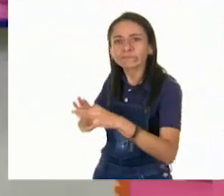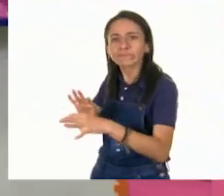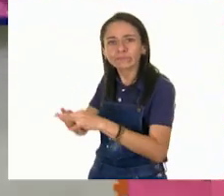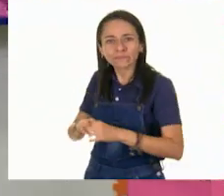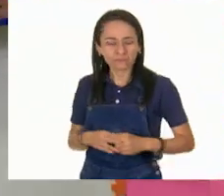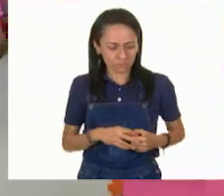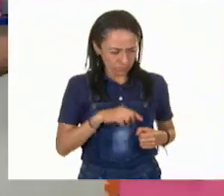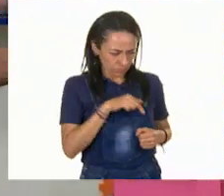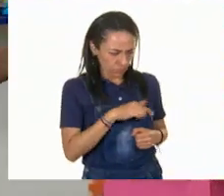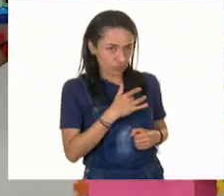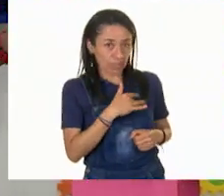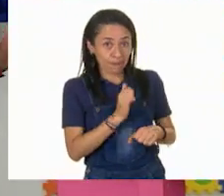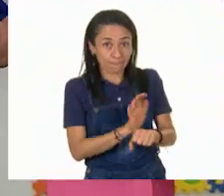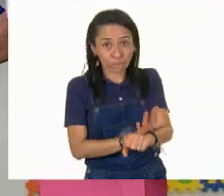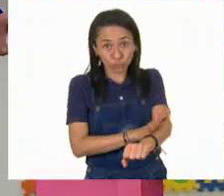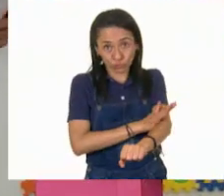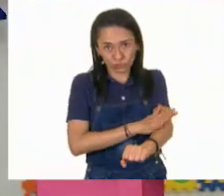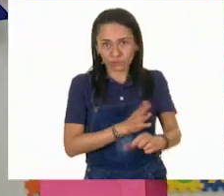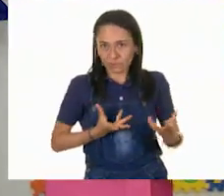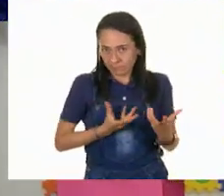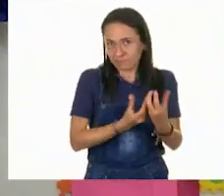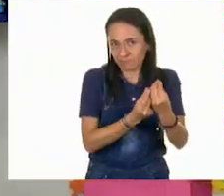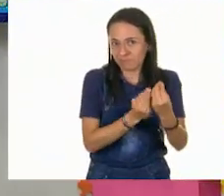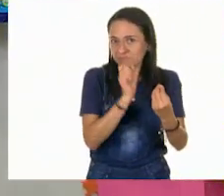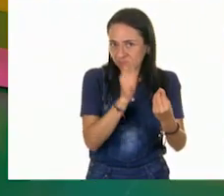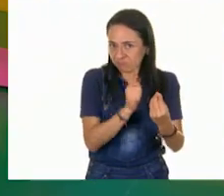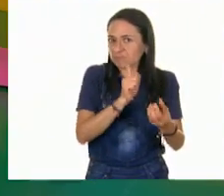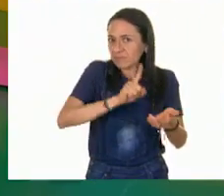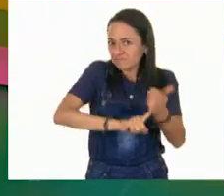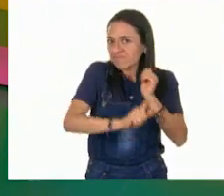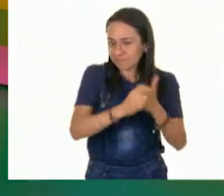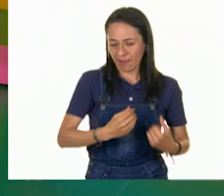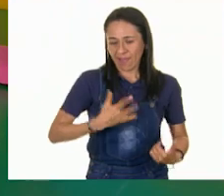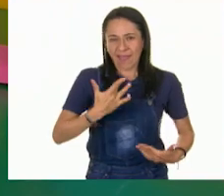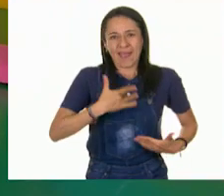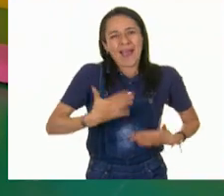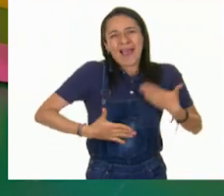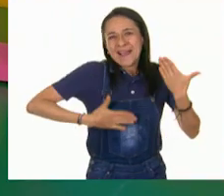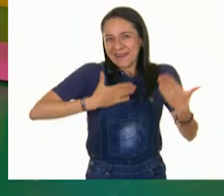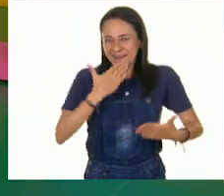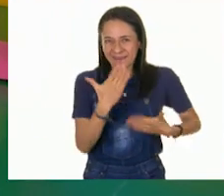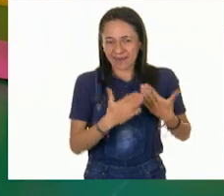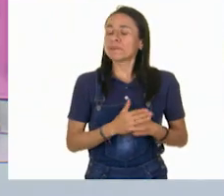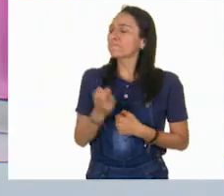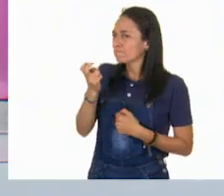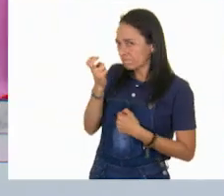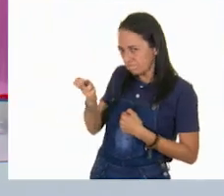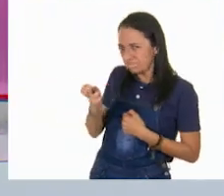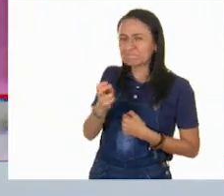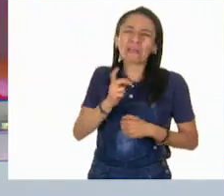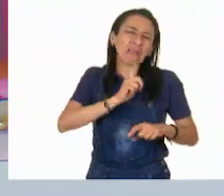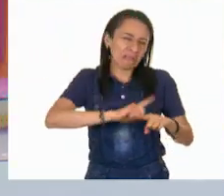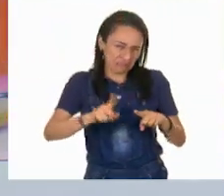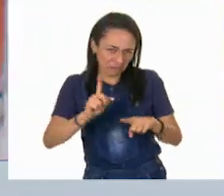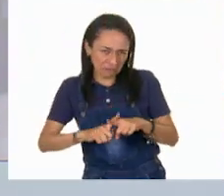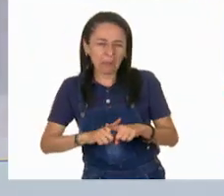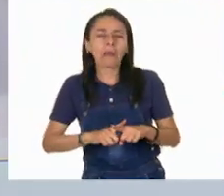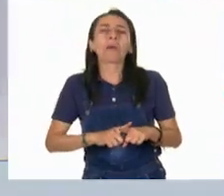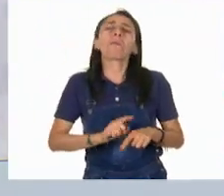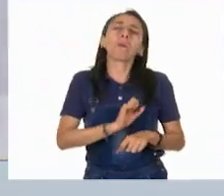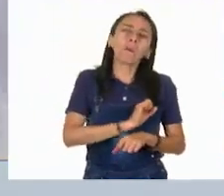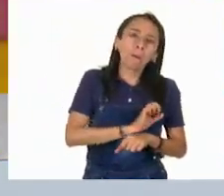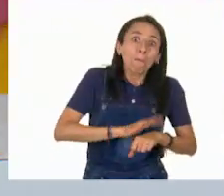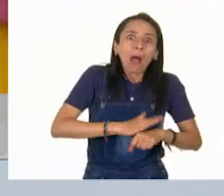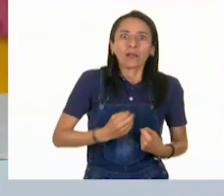familia, que son de la familia de la alegría. Exactamente. Y tengo diferentes intensidades. Por ejemplo, el alivio. Oh,